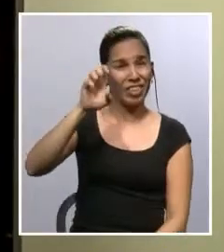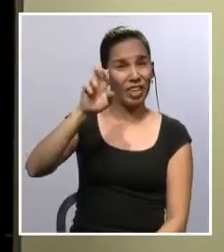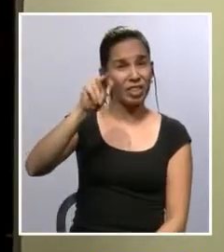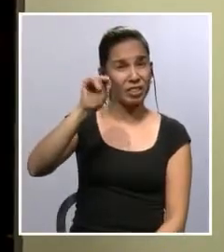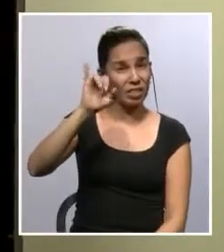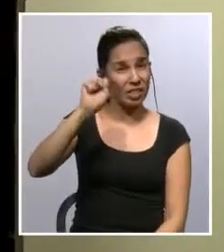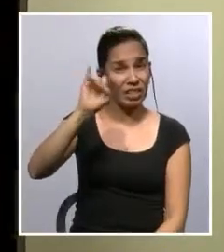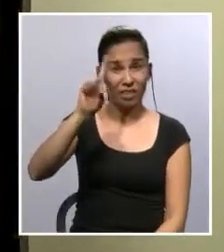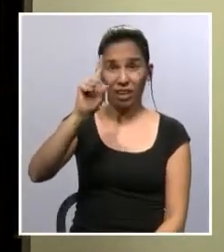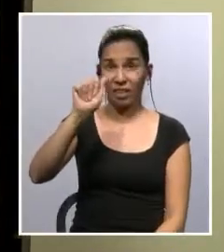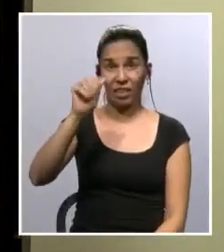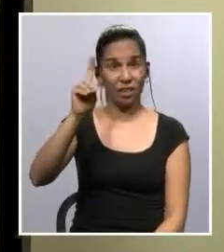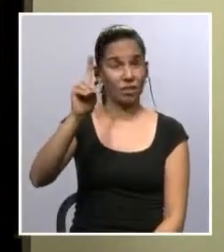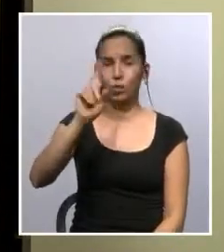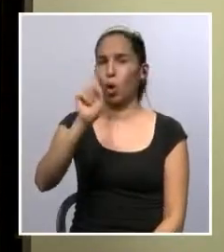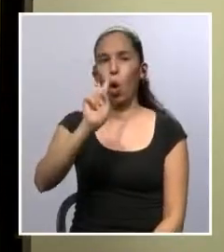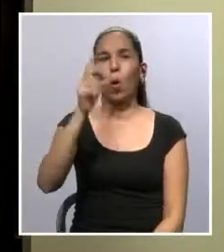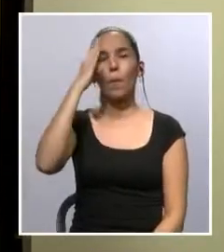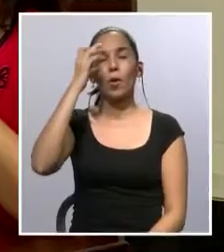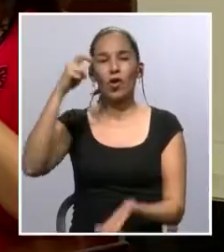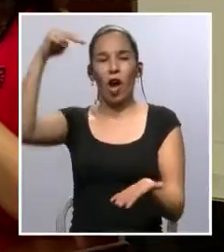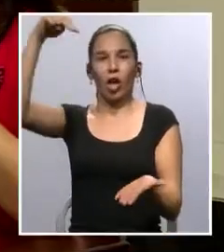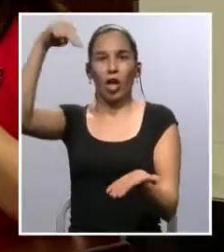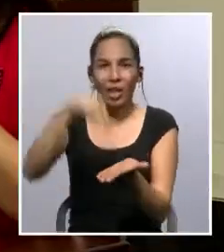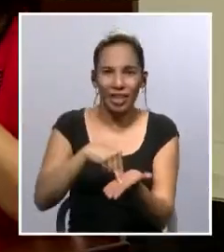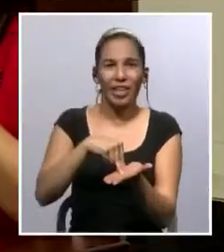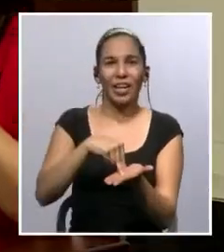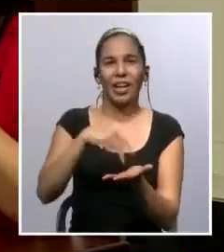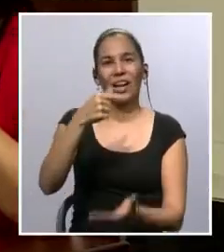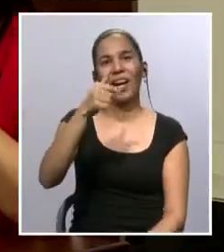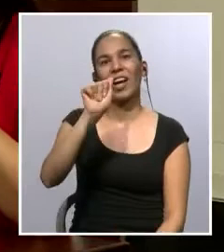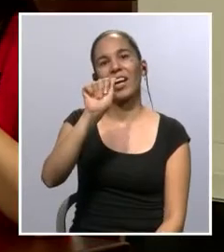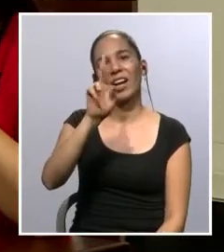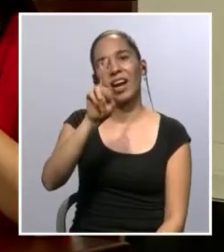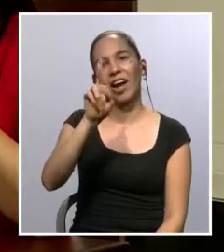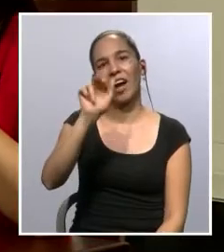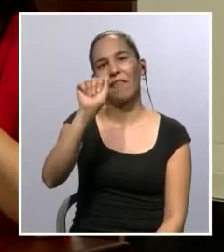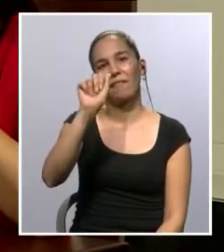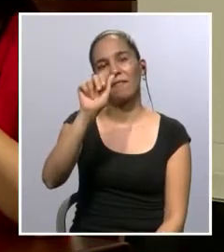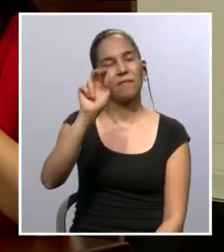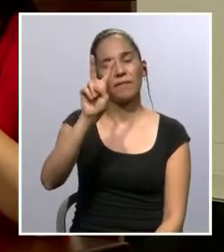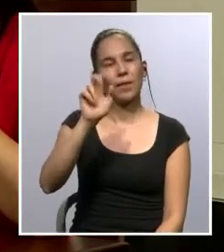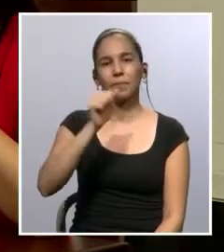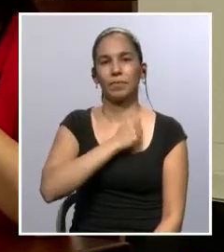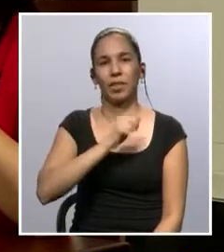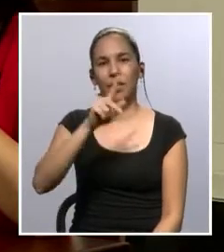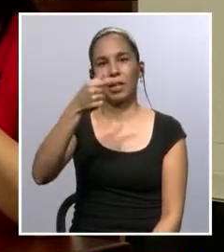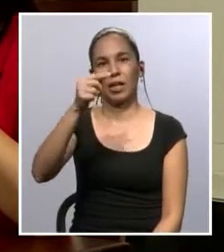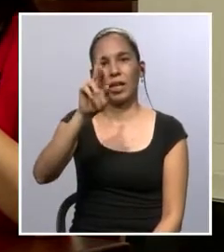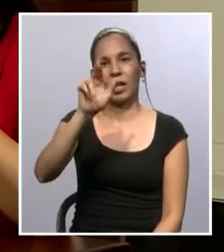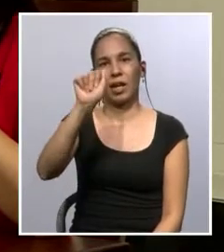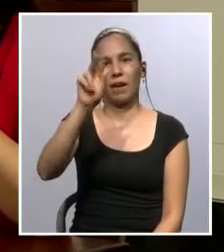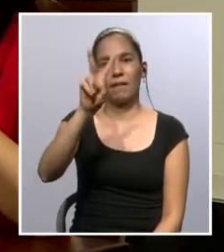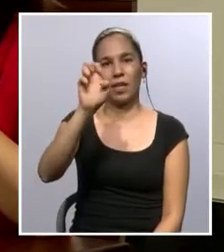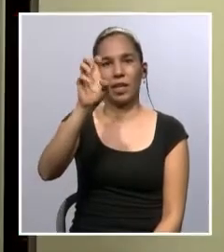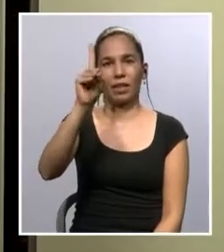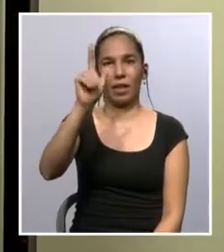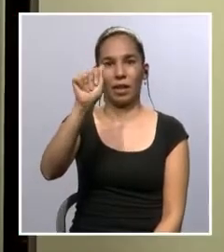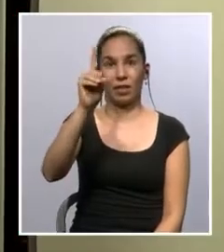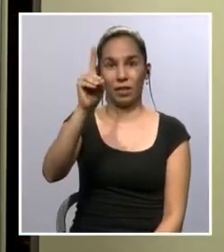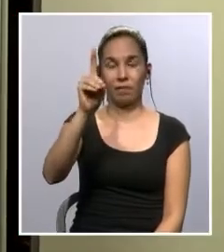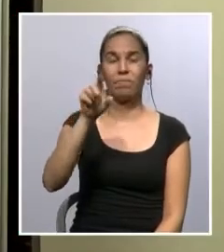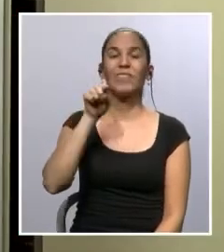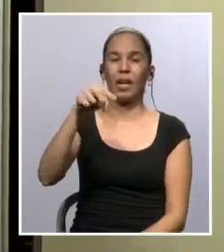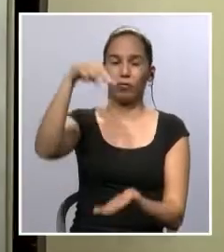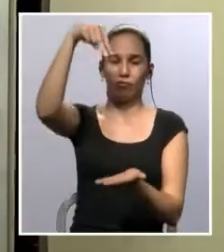por un tema de gravedad. Y ese es otro campo de la física que en los cómics también